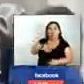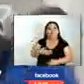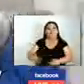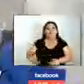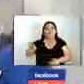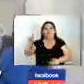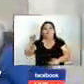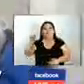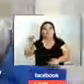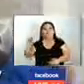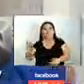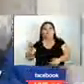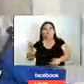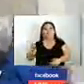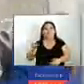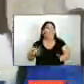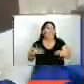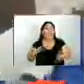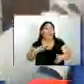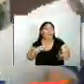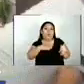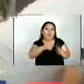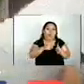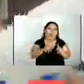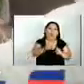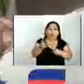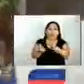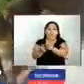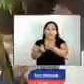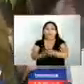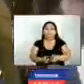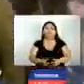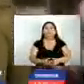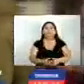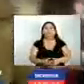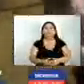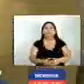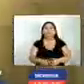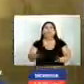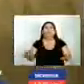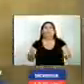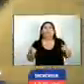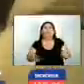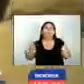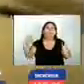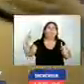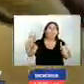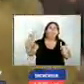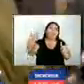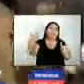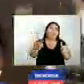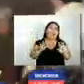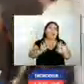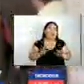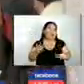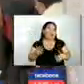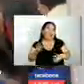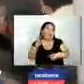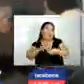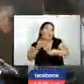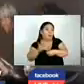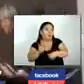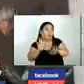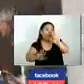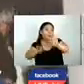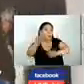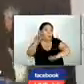informe favorable al mandatario que no tuvo el apoyo entre los demás legisladores. El atentado se produce cuando faltan 11 días para las elecciones